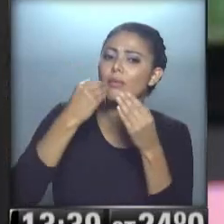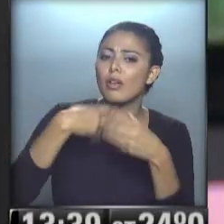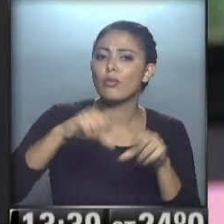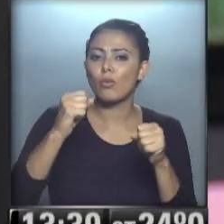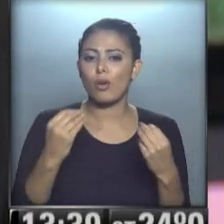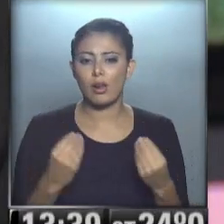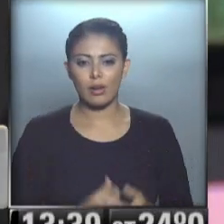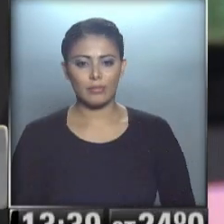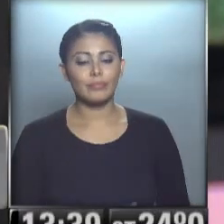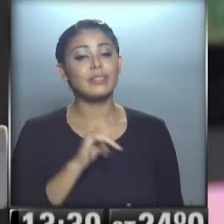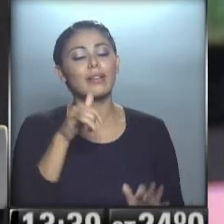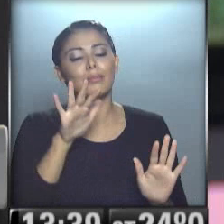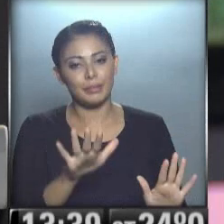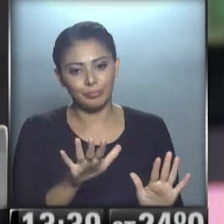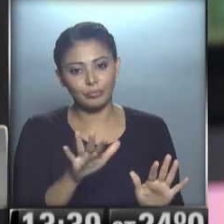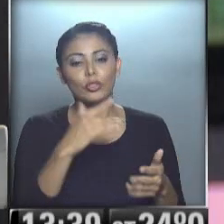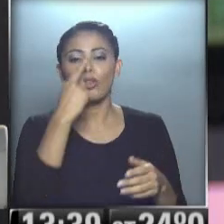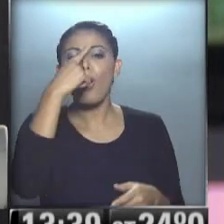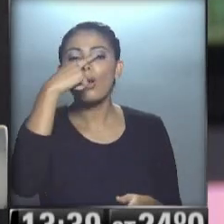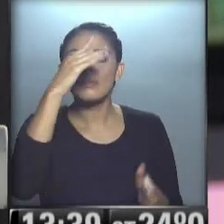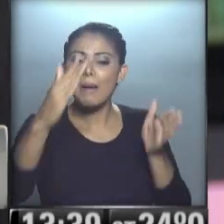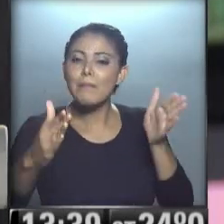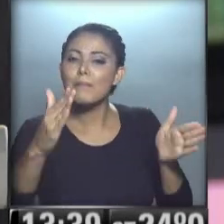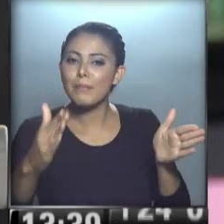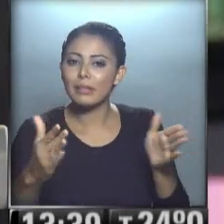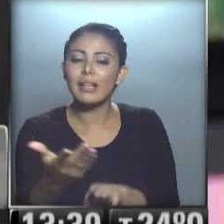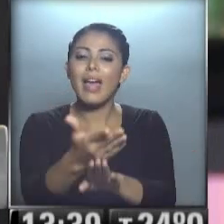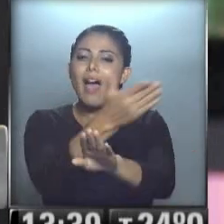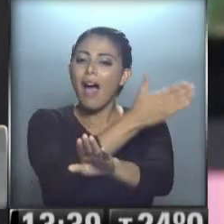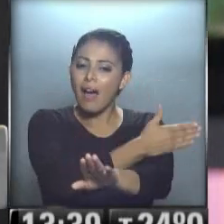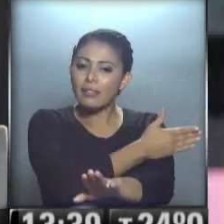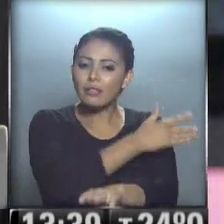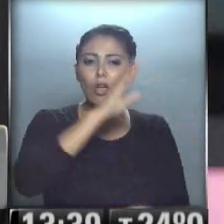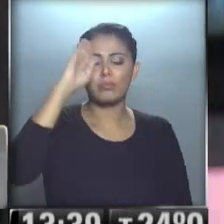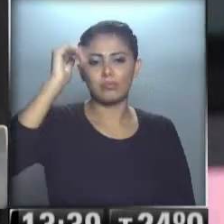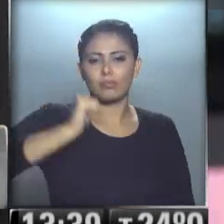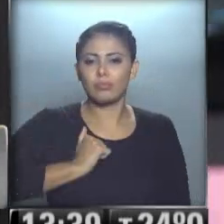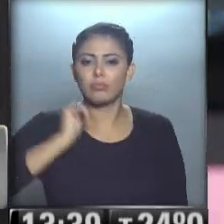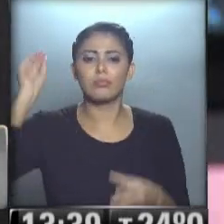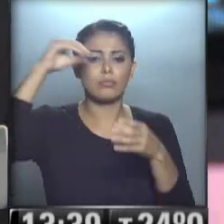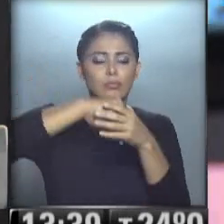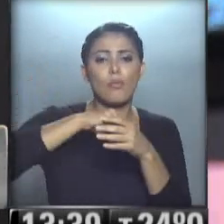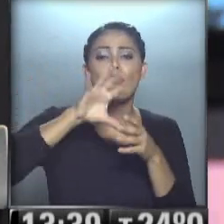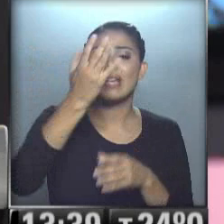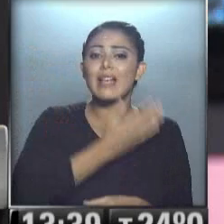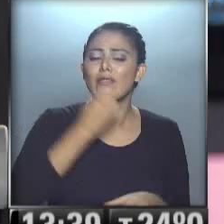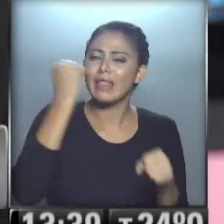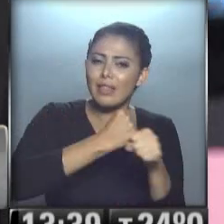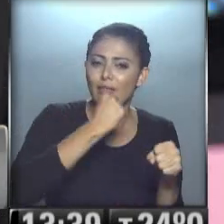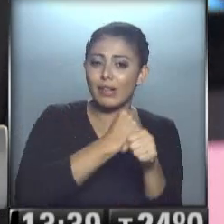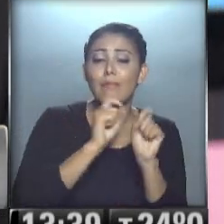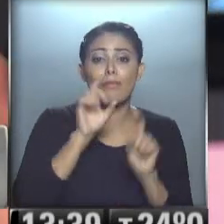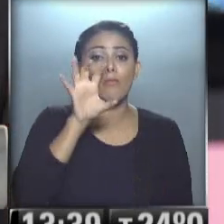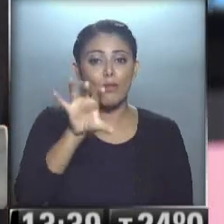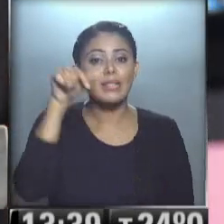Austin sí esto es digamos la fase final de lo que ha sido la intervención de las fuerzas federales en Santa Fe la provincia